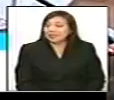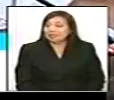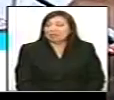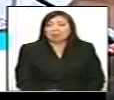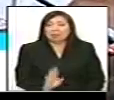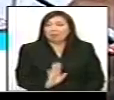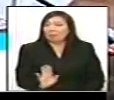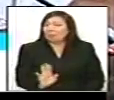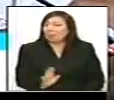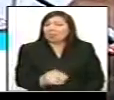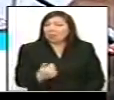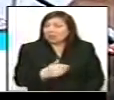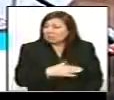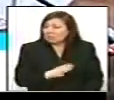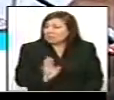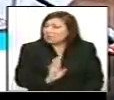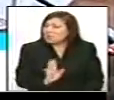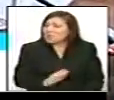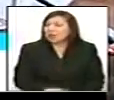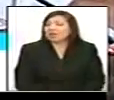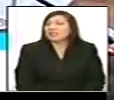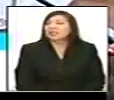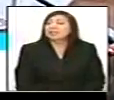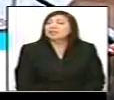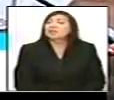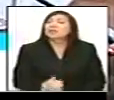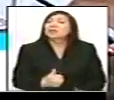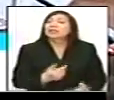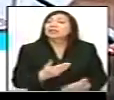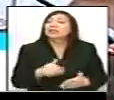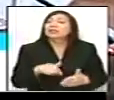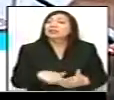Cartagena, no existe el derecho de preferencia. ¿Y cuál es el fondo?